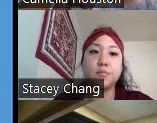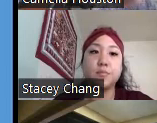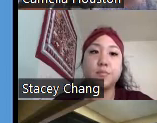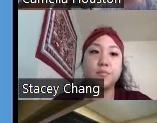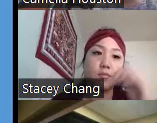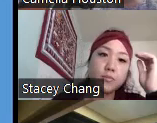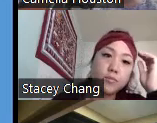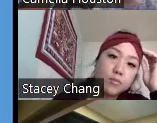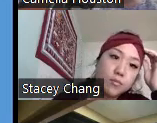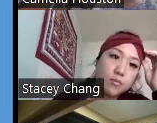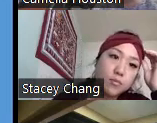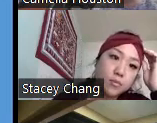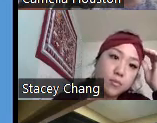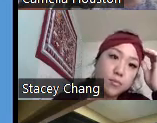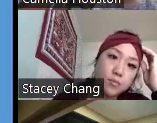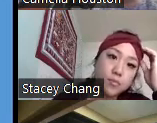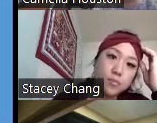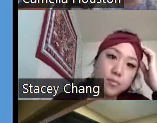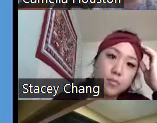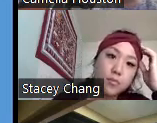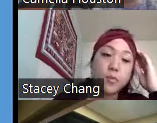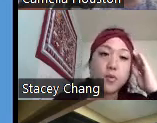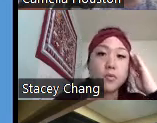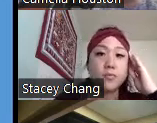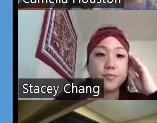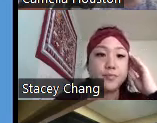para ver cómo se gastaron estos,